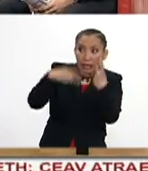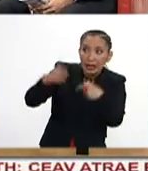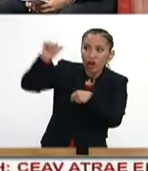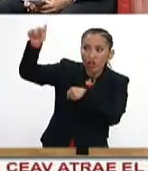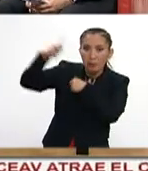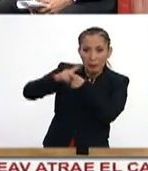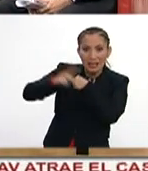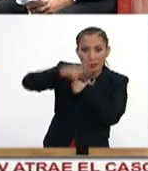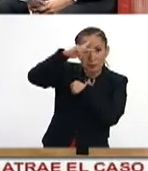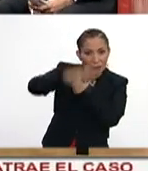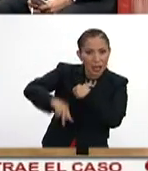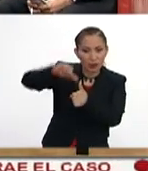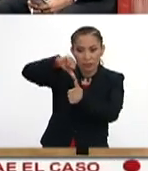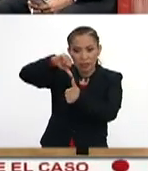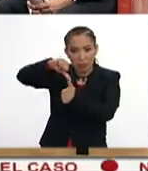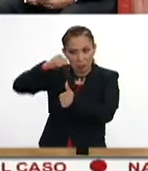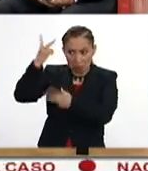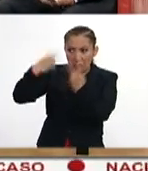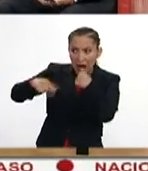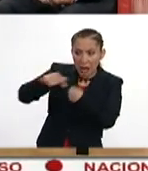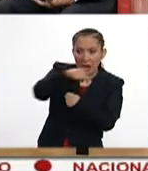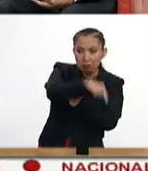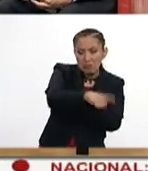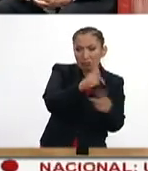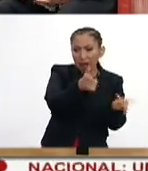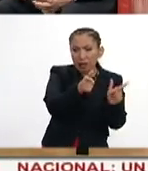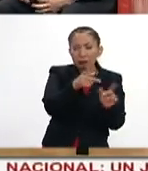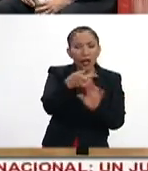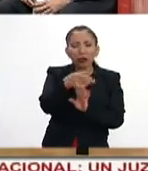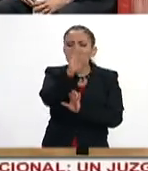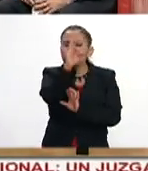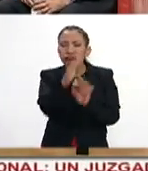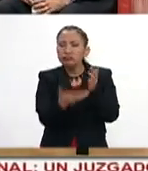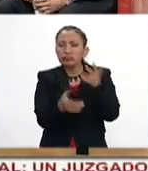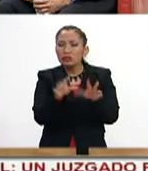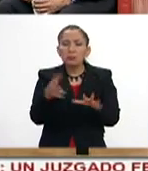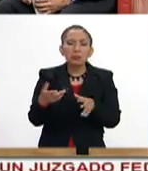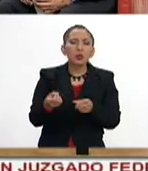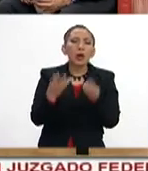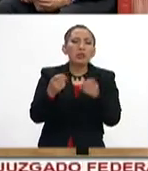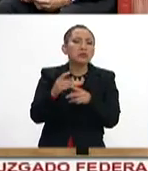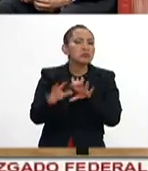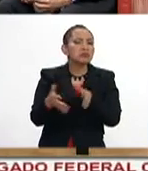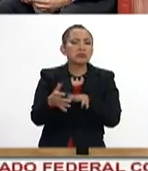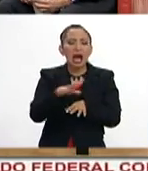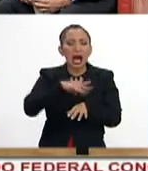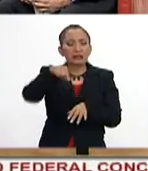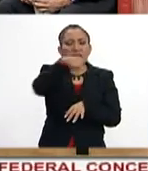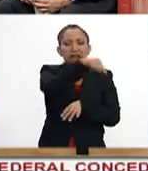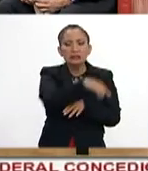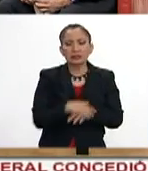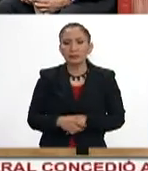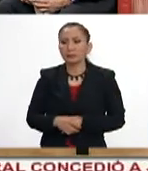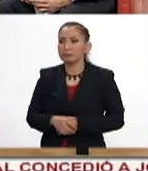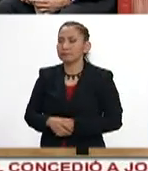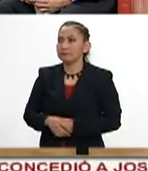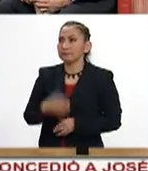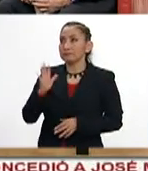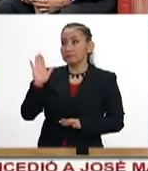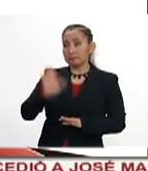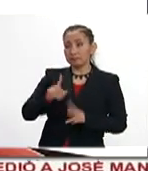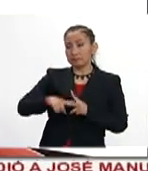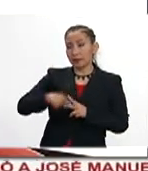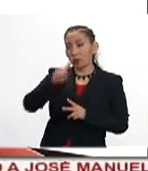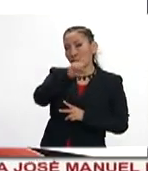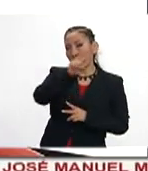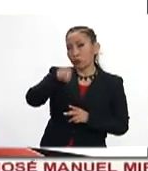migrantes, mexicanos, centroamericanos, pero en porcentajes, ¿tienes estadísticas al respecto? Bueno, se estima que